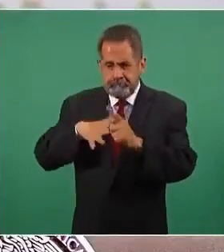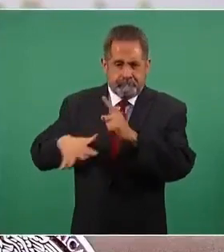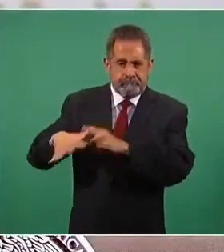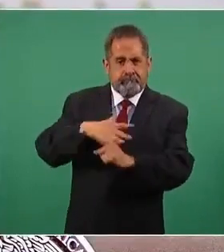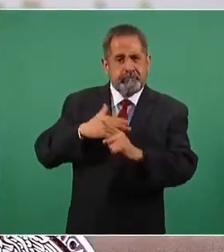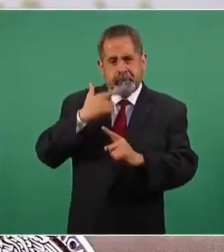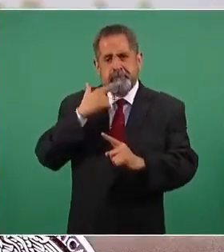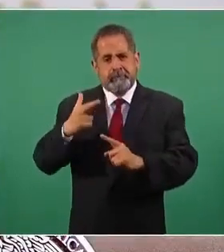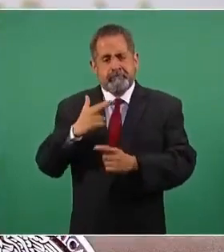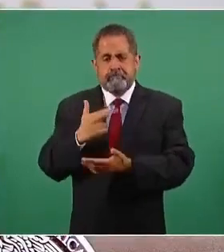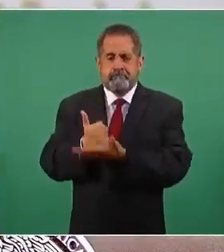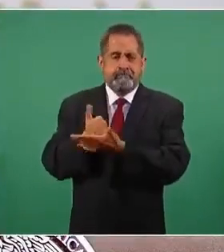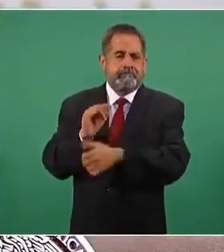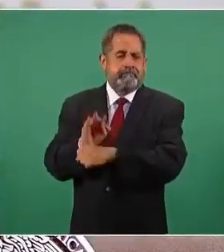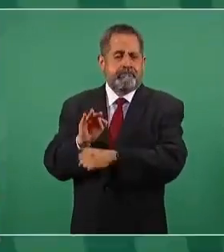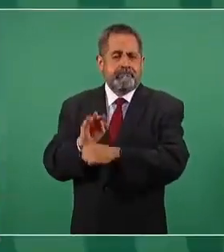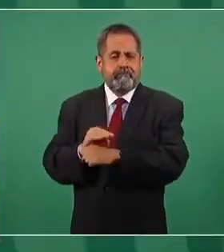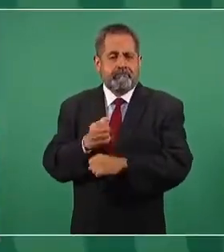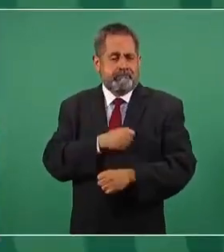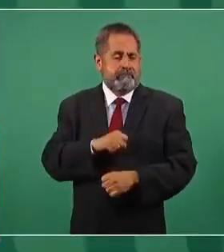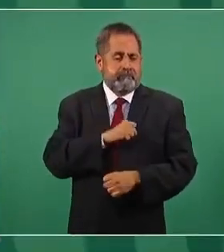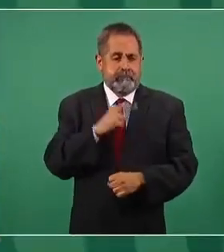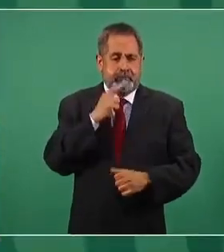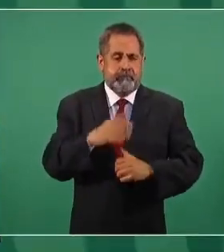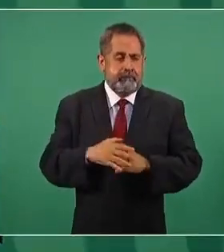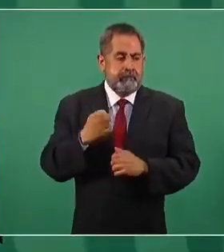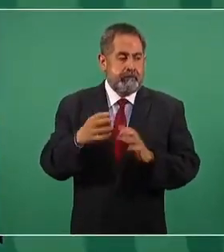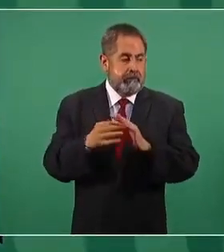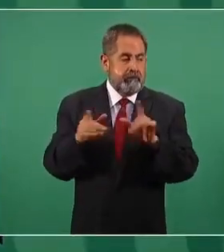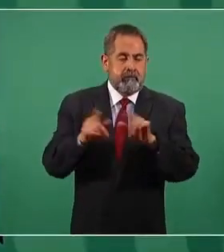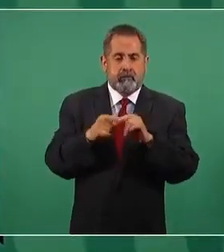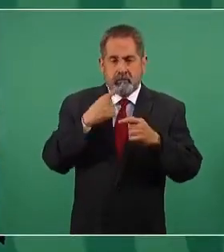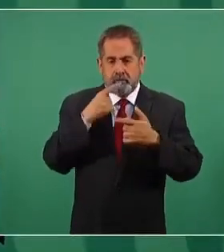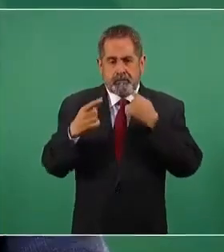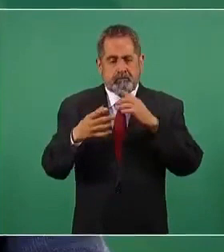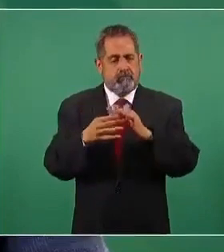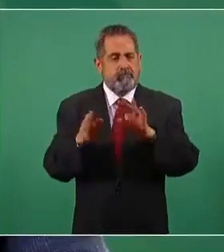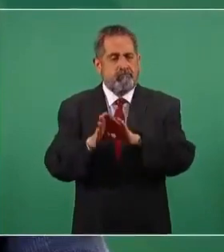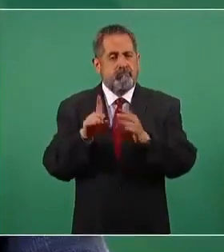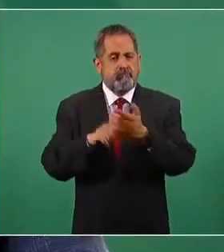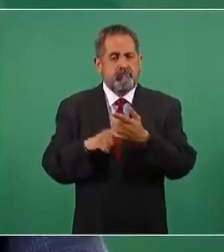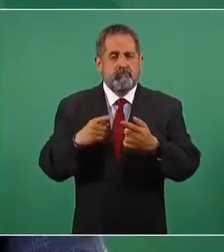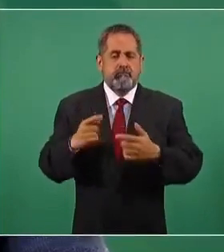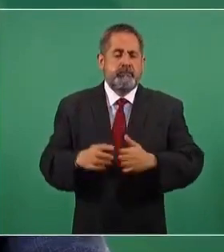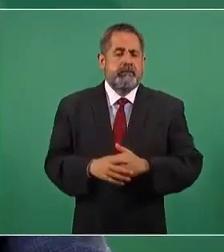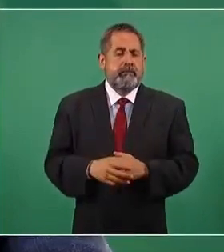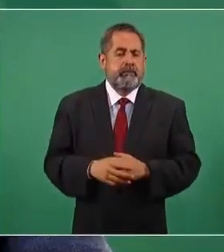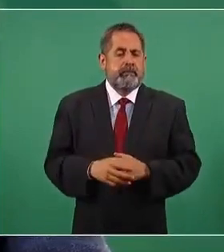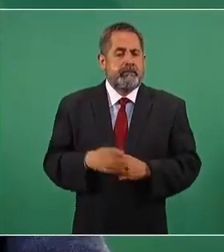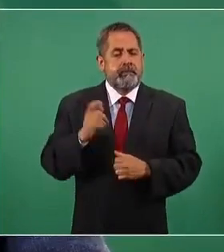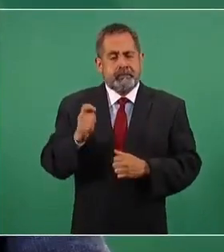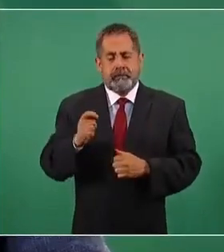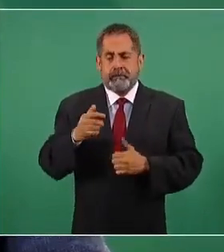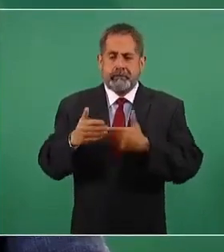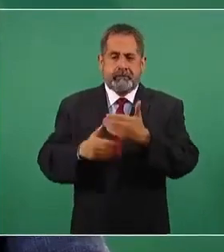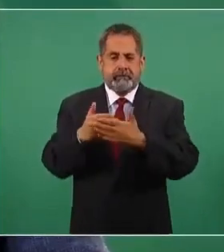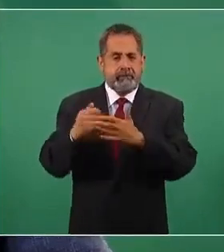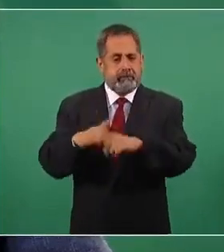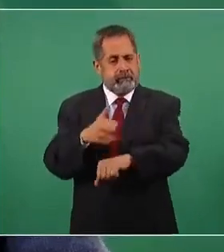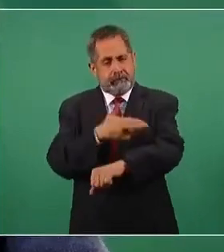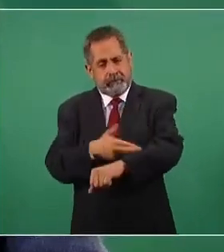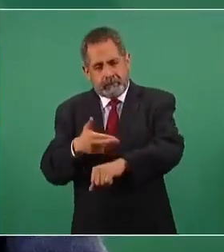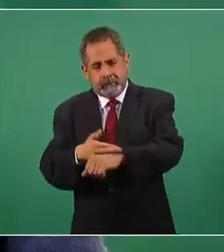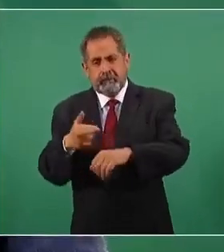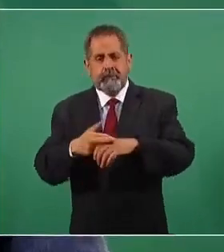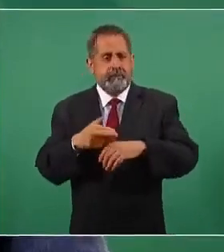condiciones o ejes asociados a la salud. Esto, desde luego, es muy amplio, la nutrición como tal, la producción agrícola,